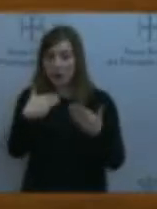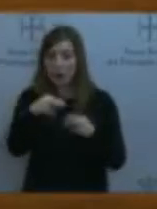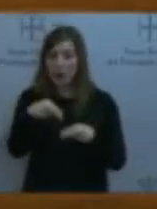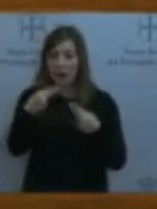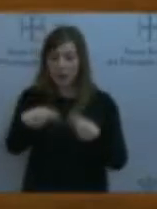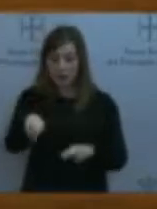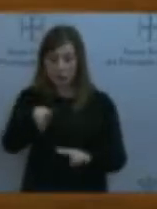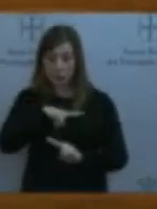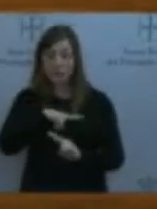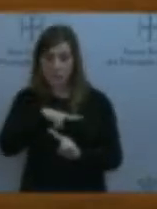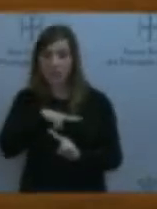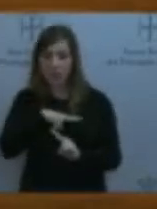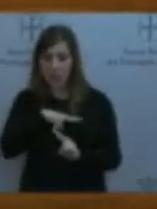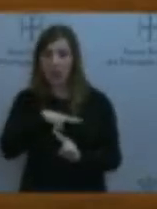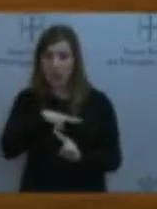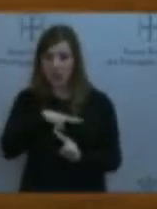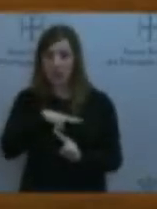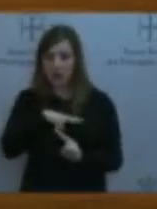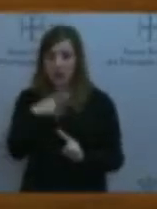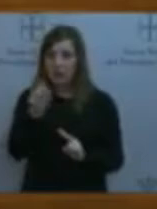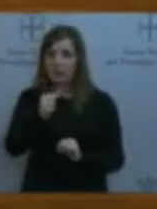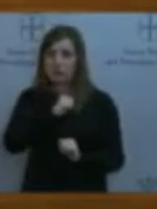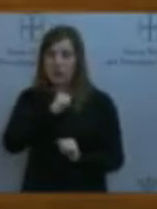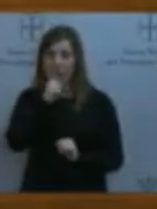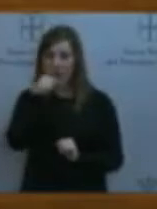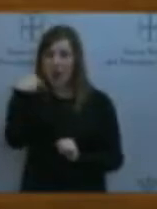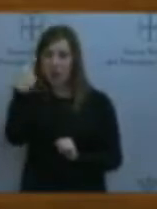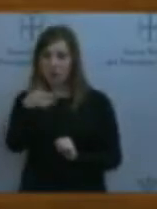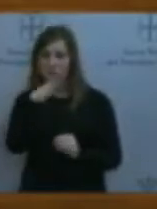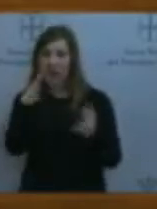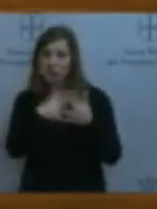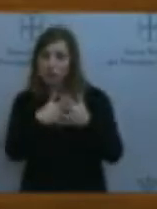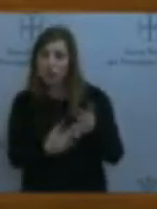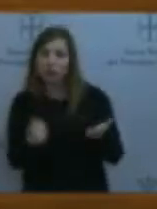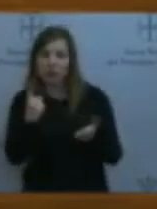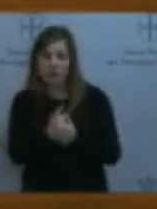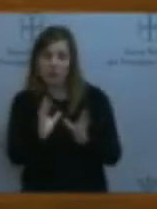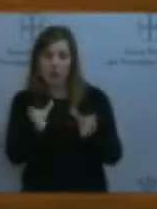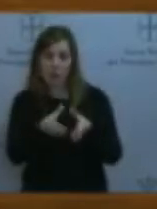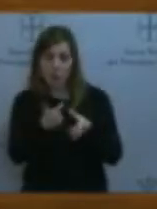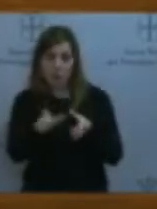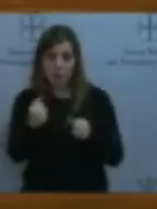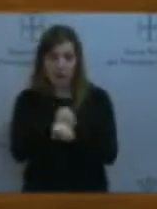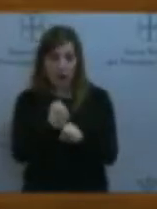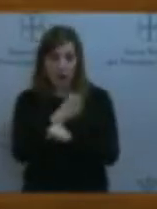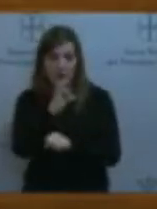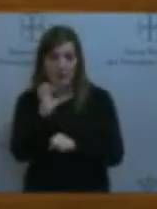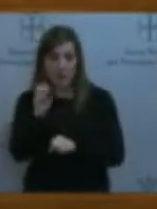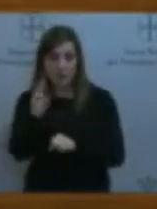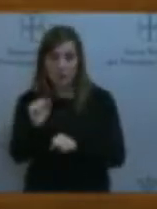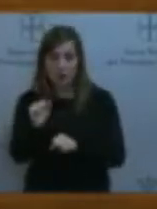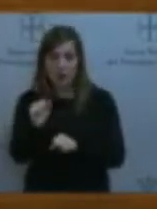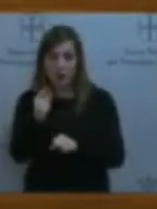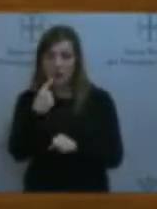dio fue que habría que esperar al año que viene a la reestructuración de la plantilla del SESPA sin el incremento de un solo efectivo